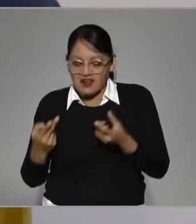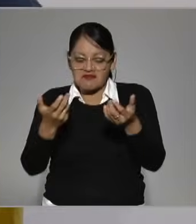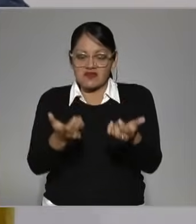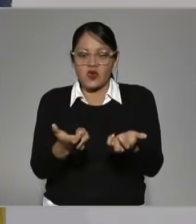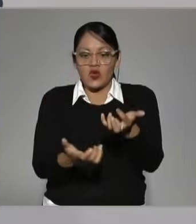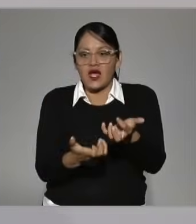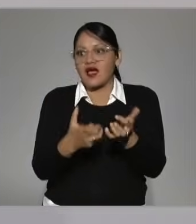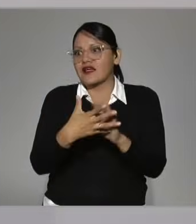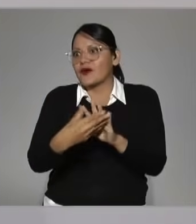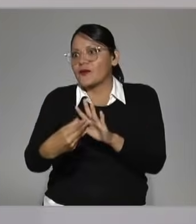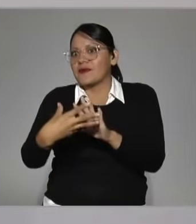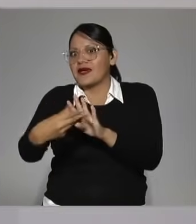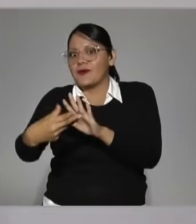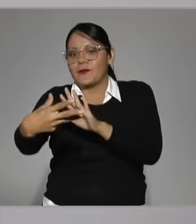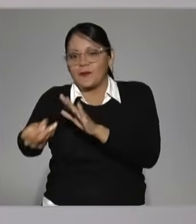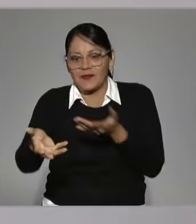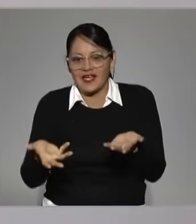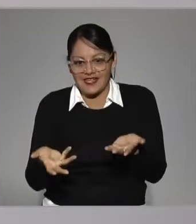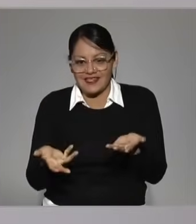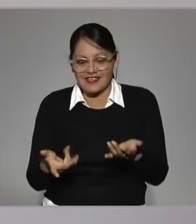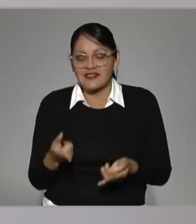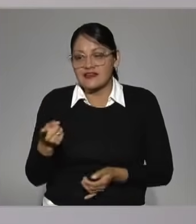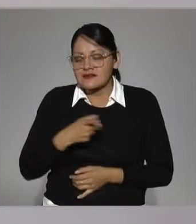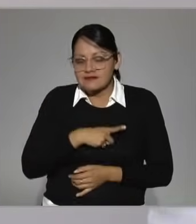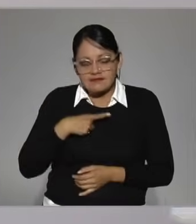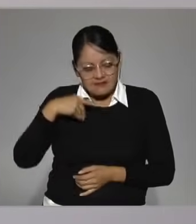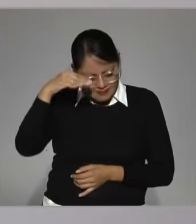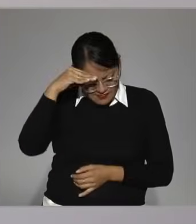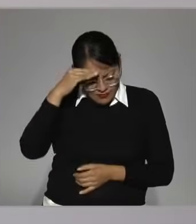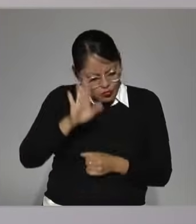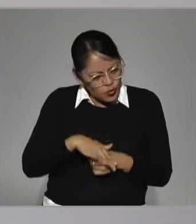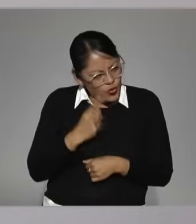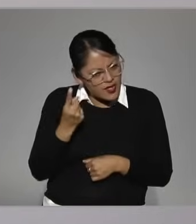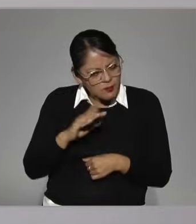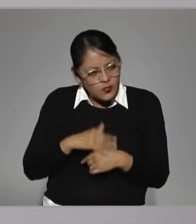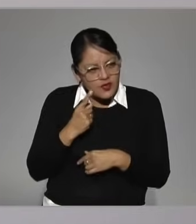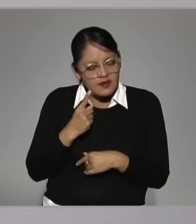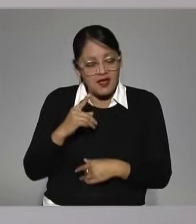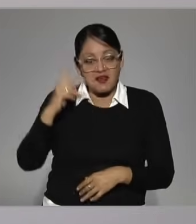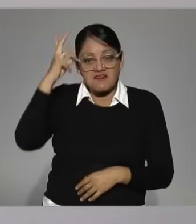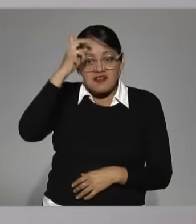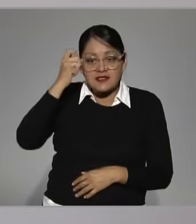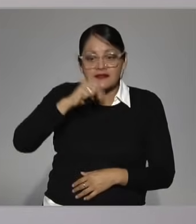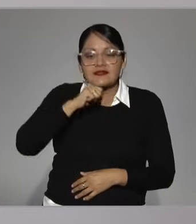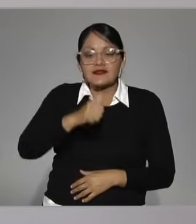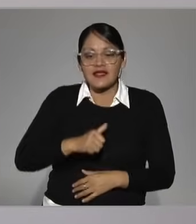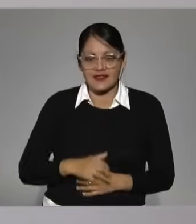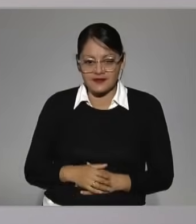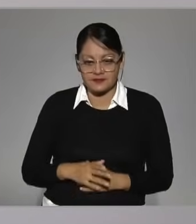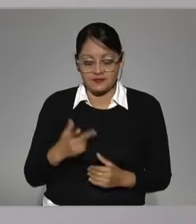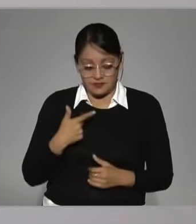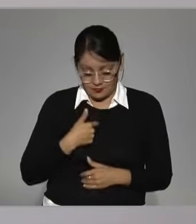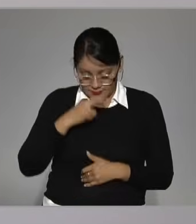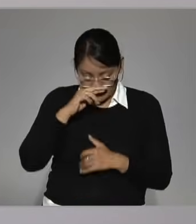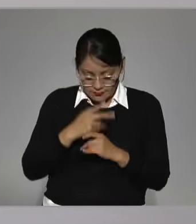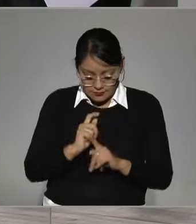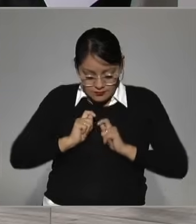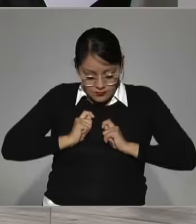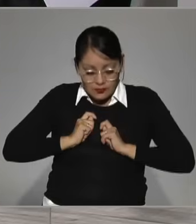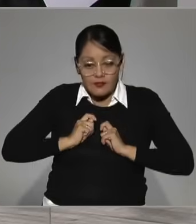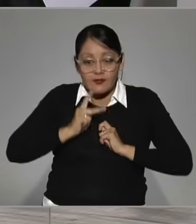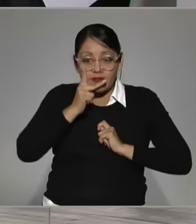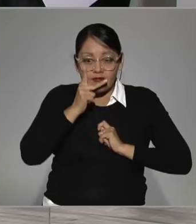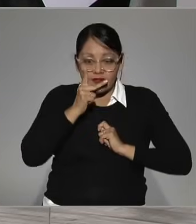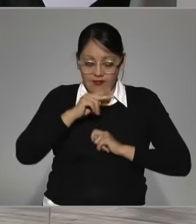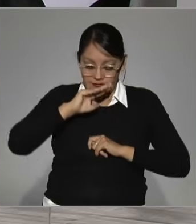entonces lo seguimos haciendo sin reflexionar por qué se hace. Entonces, mientras no reflexionemos cuál es el papel que tengo como padre, por qué me